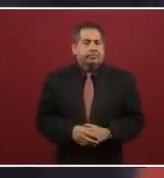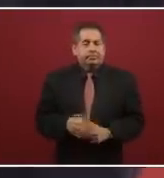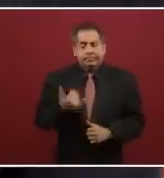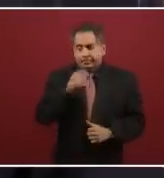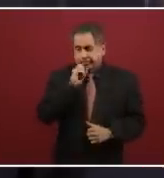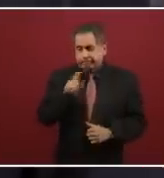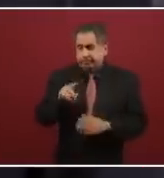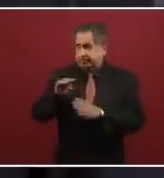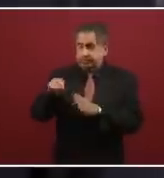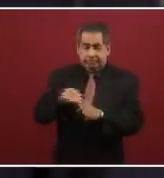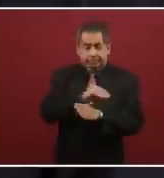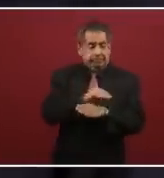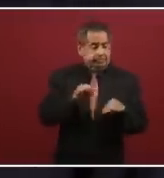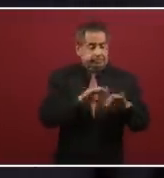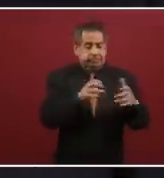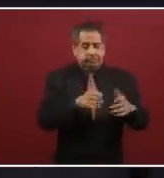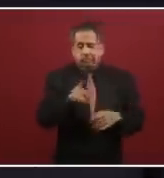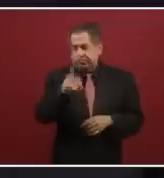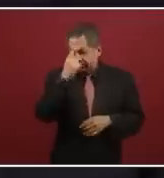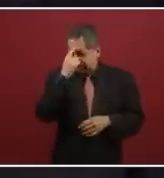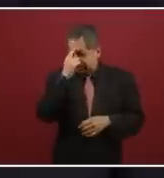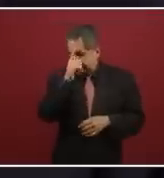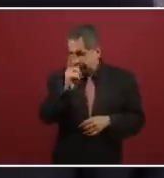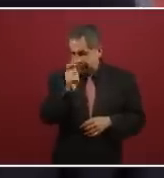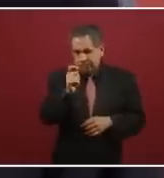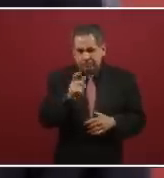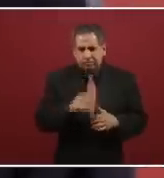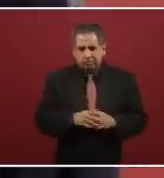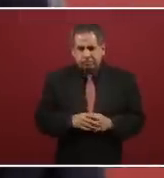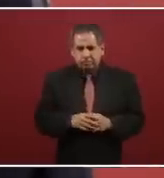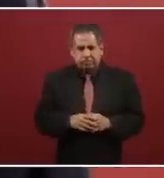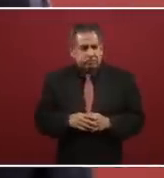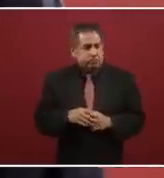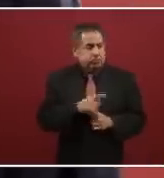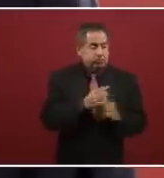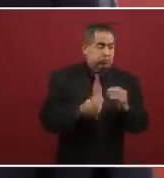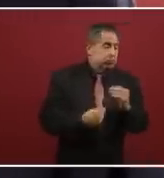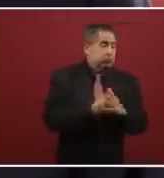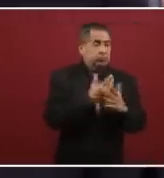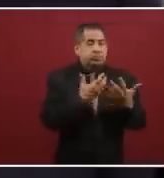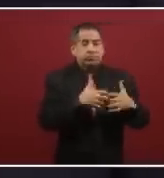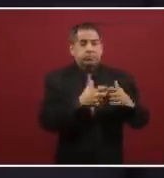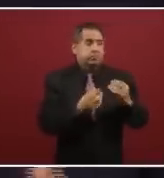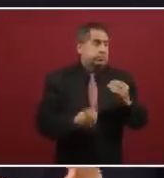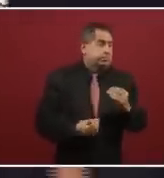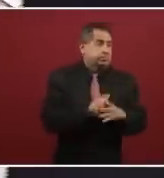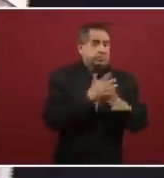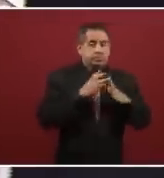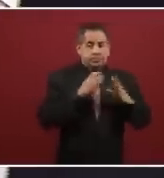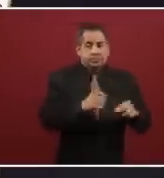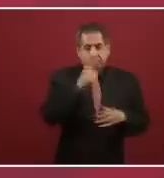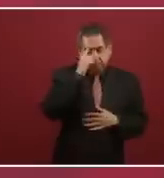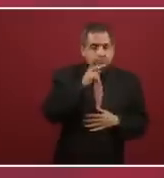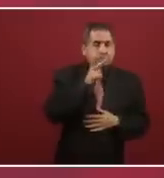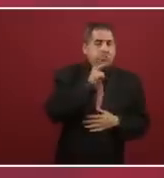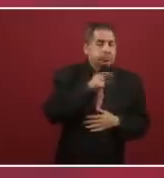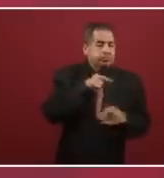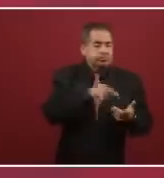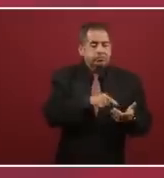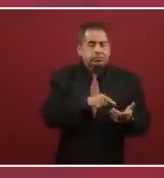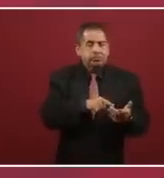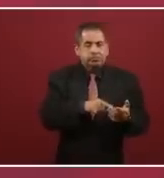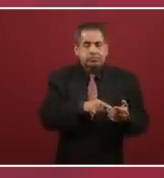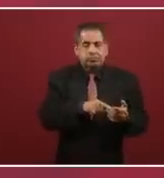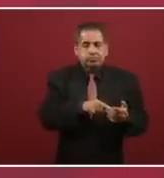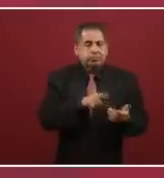Ir a trabajar. Hubo un caso en donde se creó una empresa para el petróleo